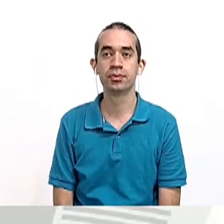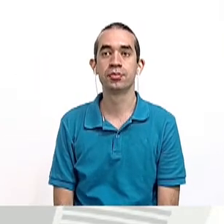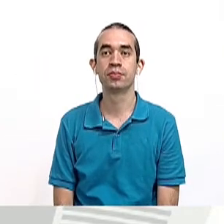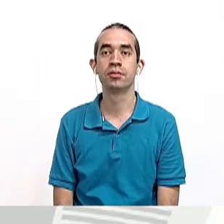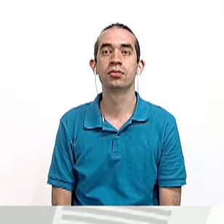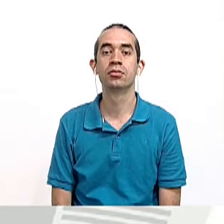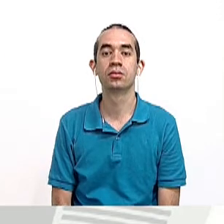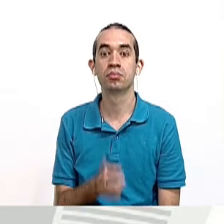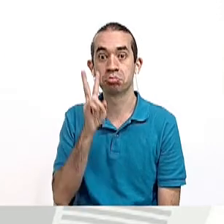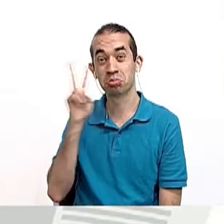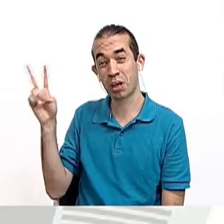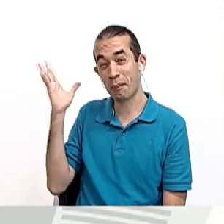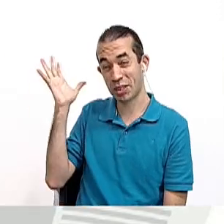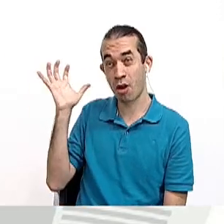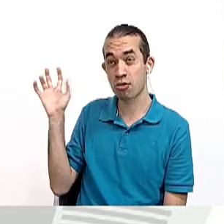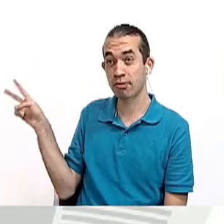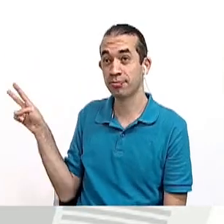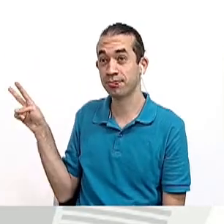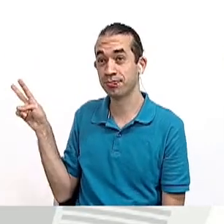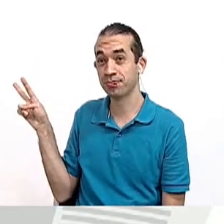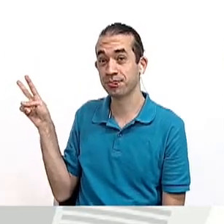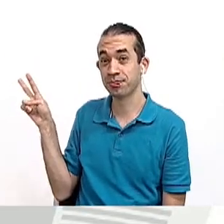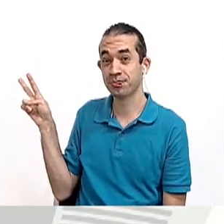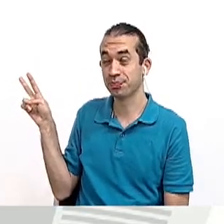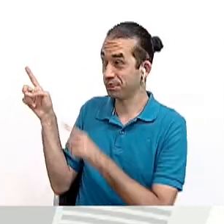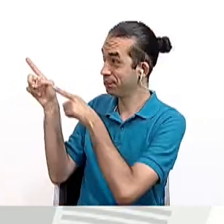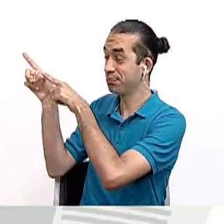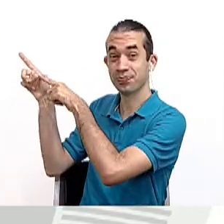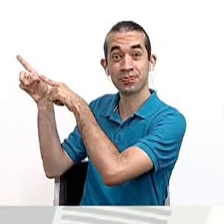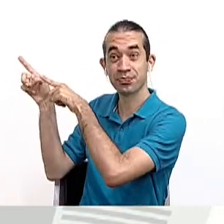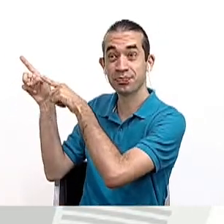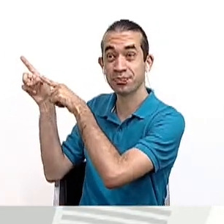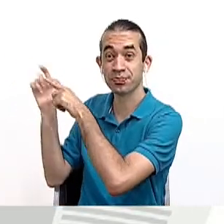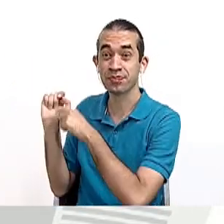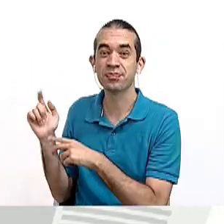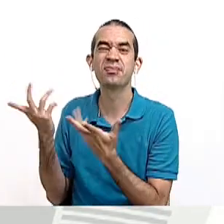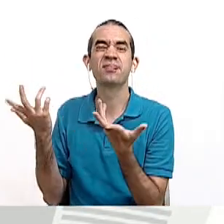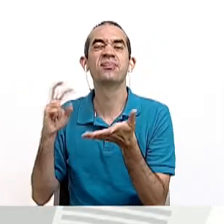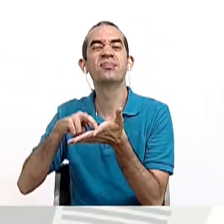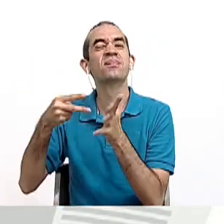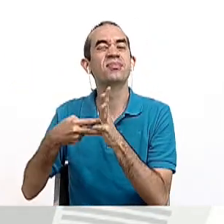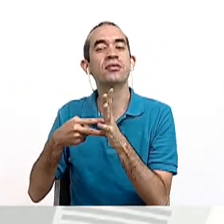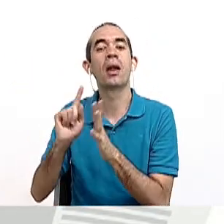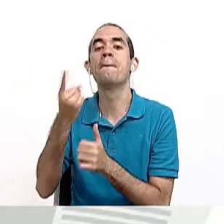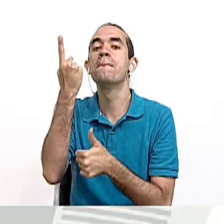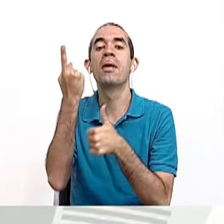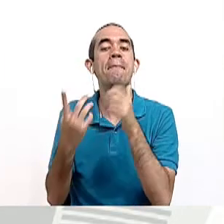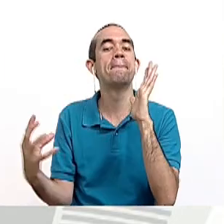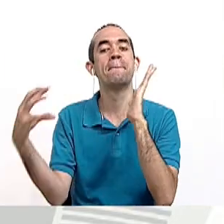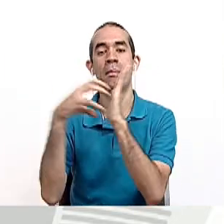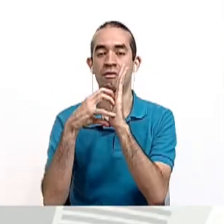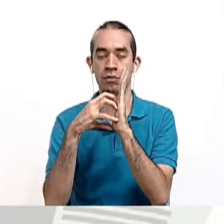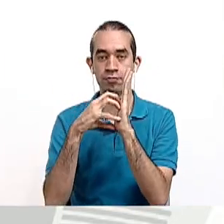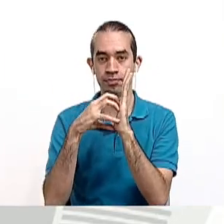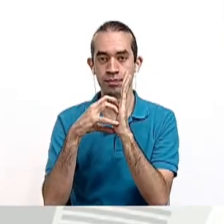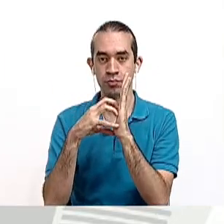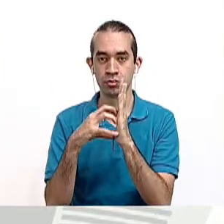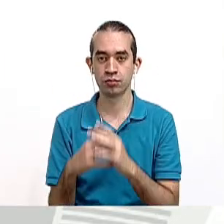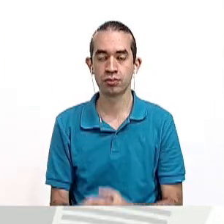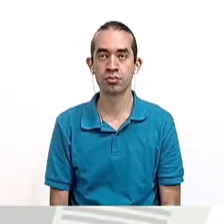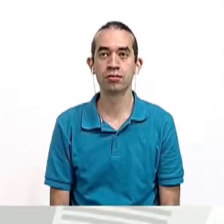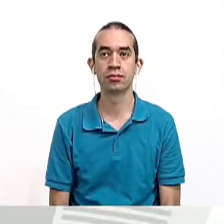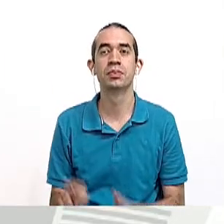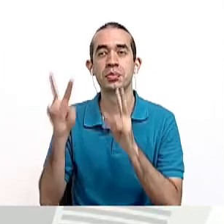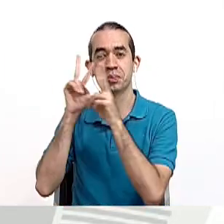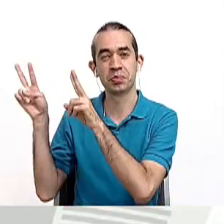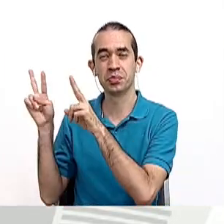El siguiente elemento que tenemos es la entradilla. La entradilla corresponde al primer párrafo, como lo vemos en la imagen. ¿Ven